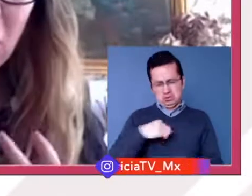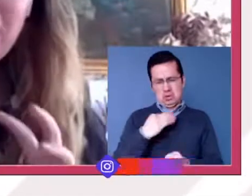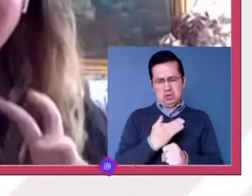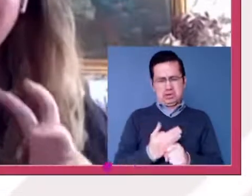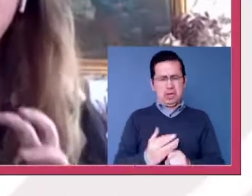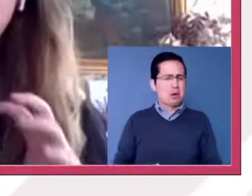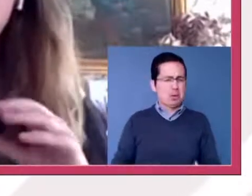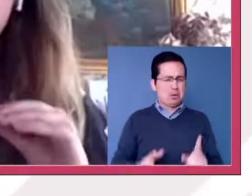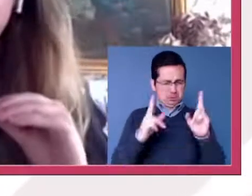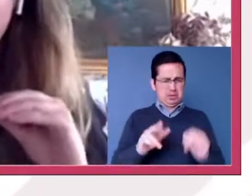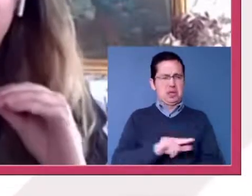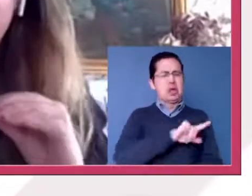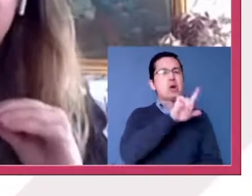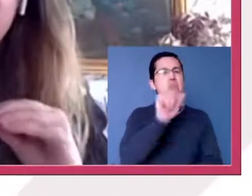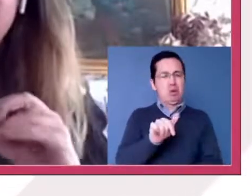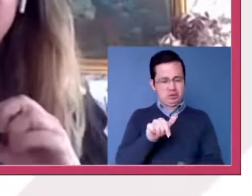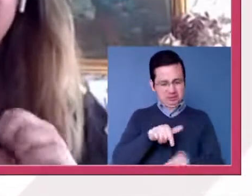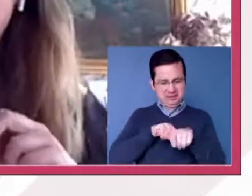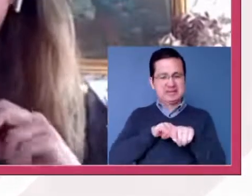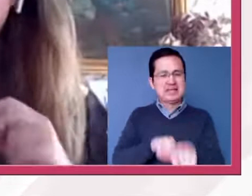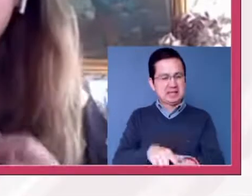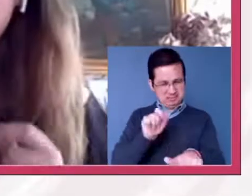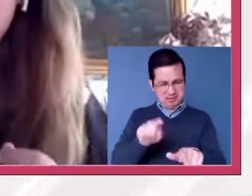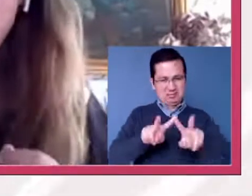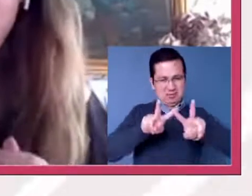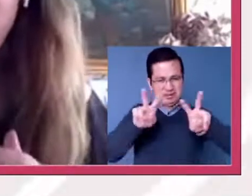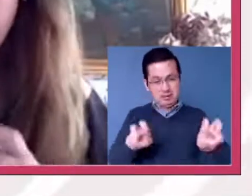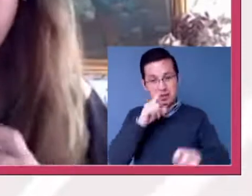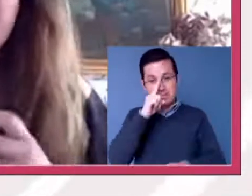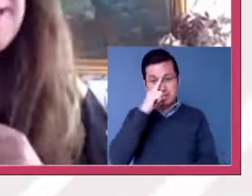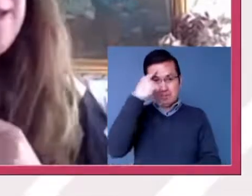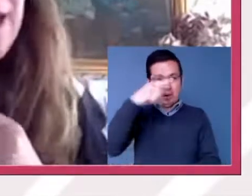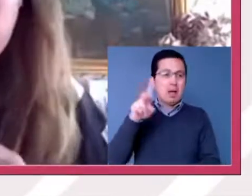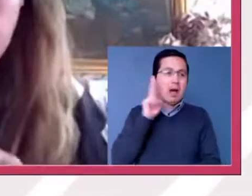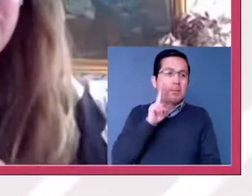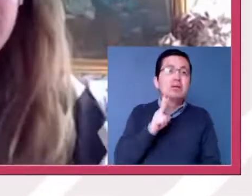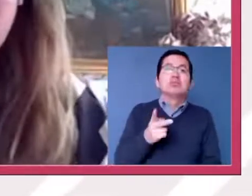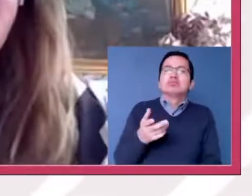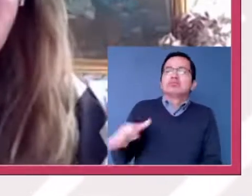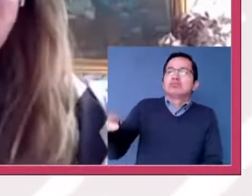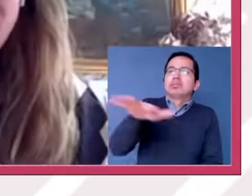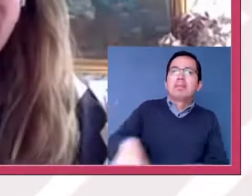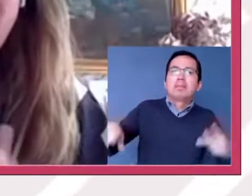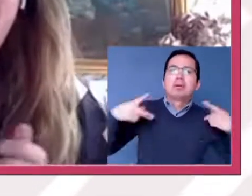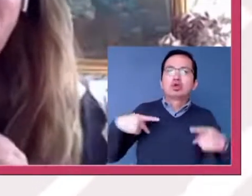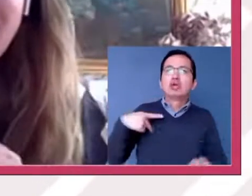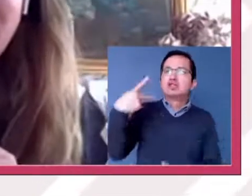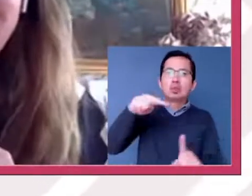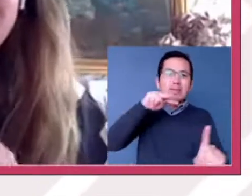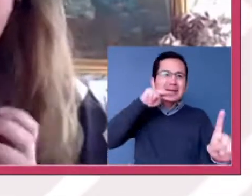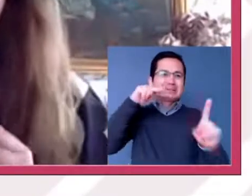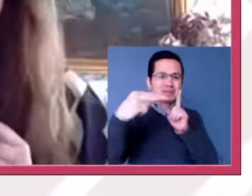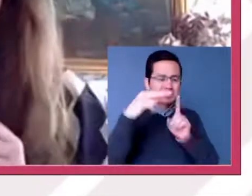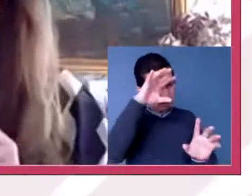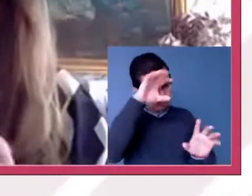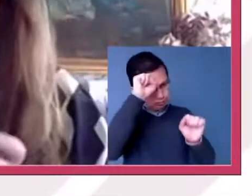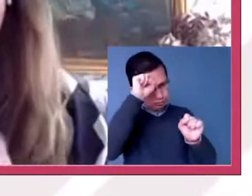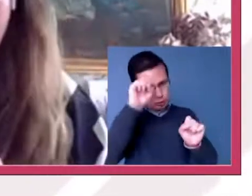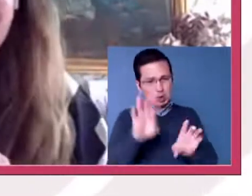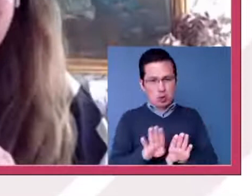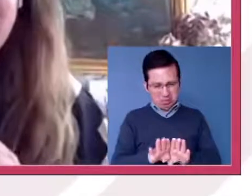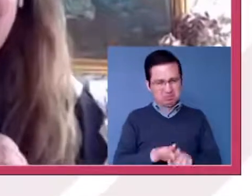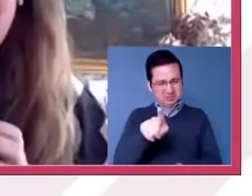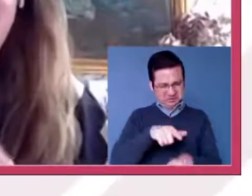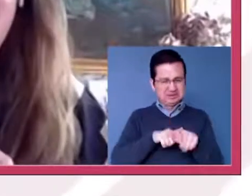analizando esto y sobre todo ya en la parte de percepción, que a mí me parece que hay mucho que tenemos que conversar ahí. No le cambien, estamos hablando de